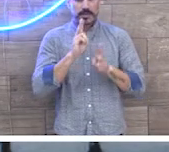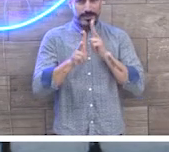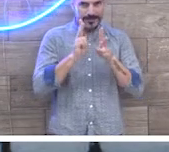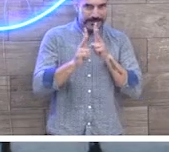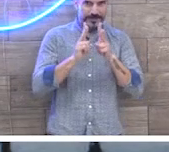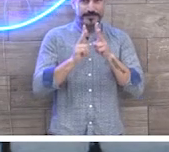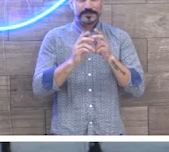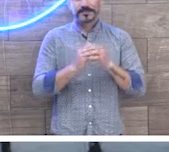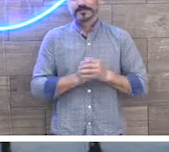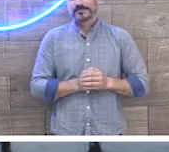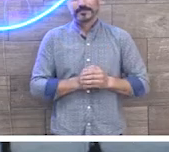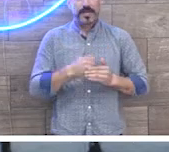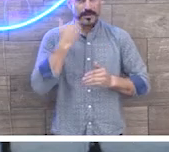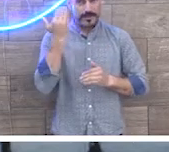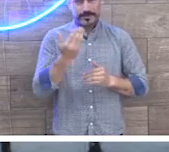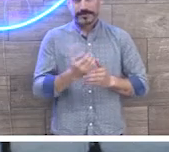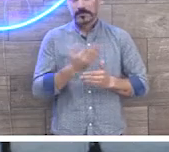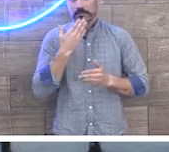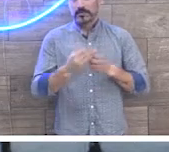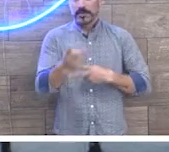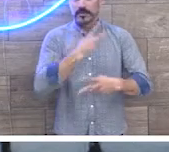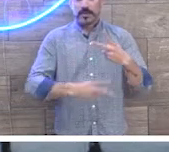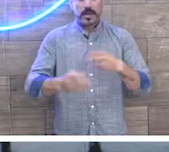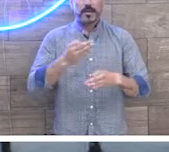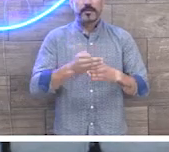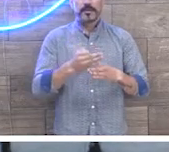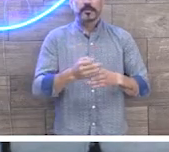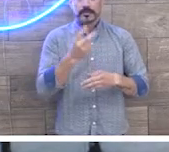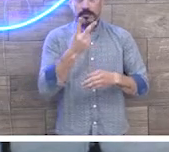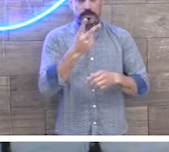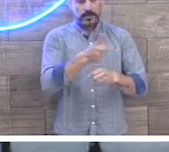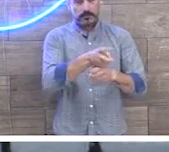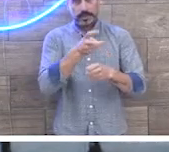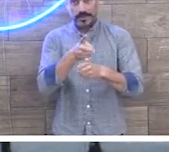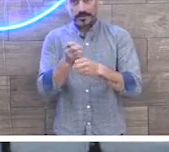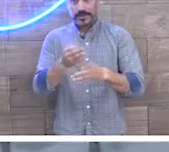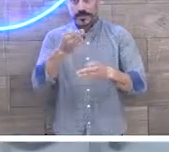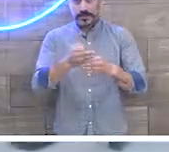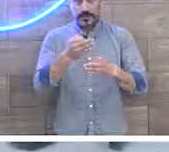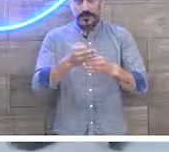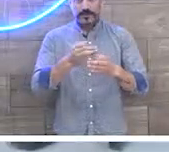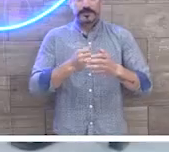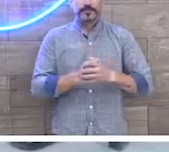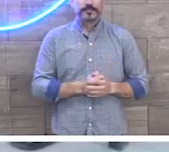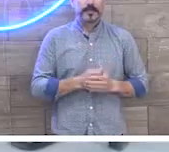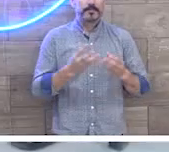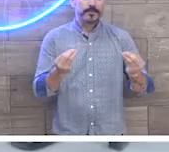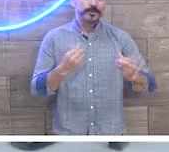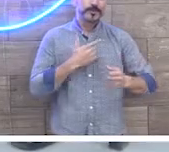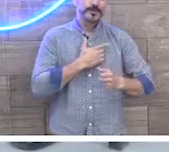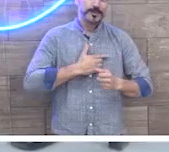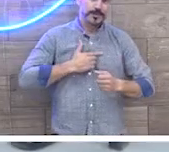quiero dar la bienvenida a dos de nuestros invitados el día de hoy, y que pues también pues me da muchísimo